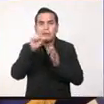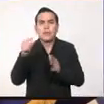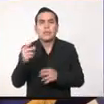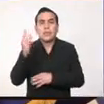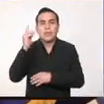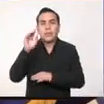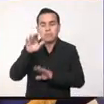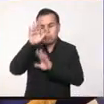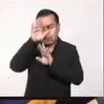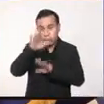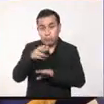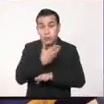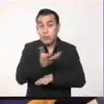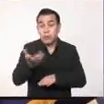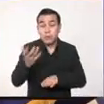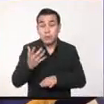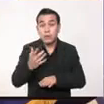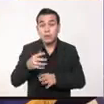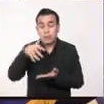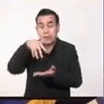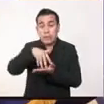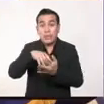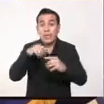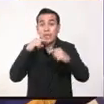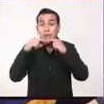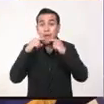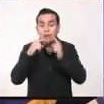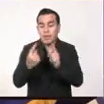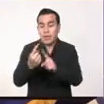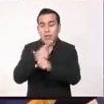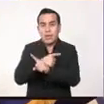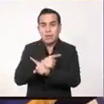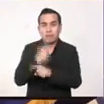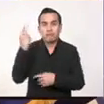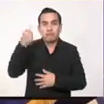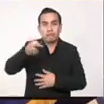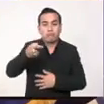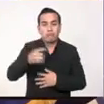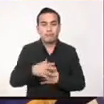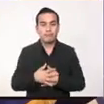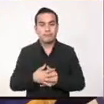debe responder al mandato democrático. Y el mandato democrático es cámbienlos.